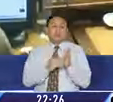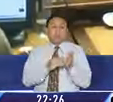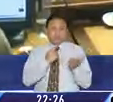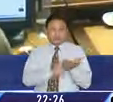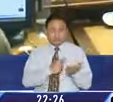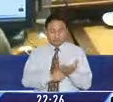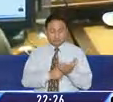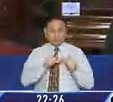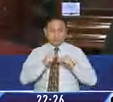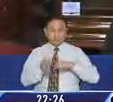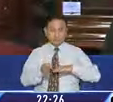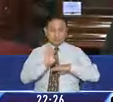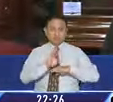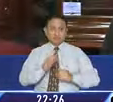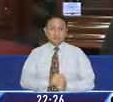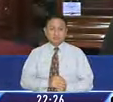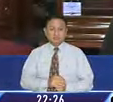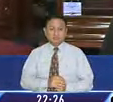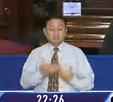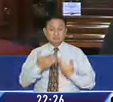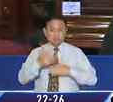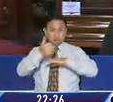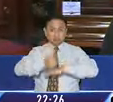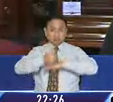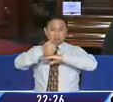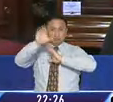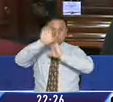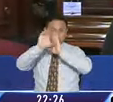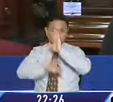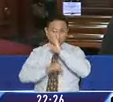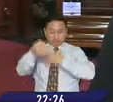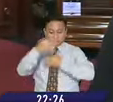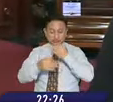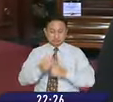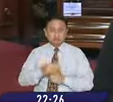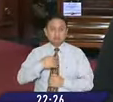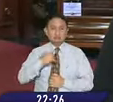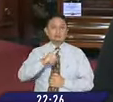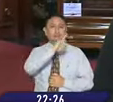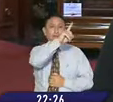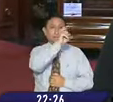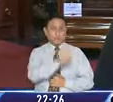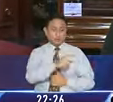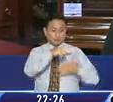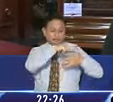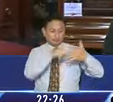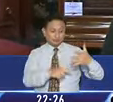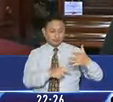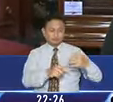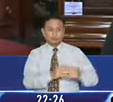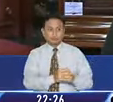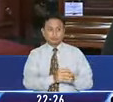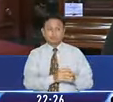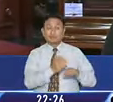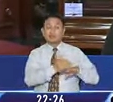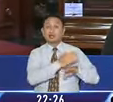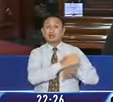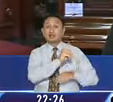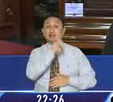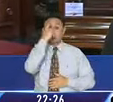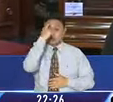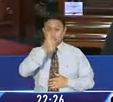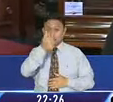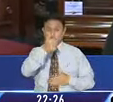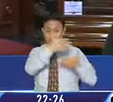a la Asamblea. Después de que la Corte Constitucional ha pasado esa pregunta, que era de una de las preguntas que presentó el